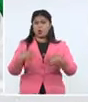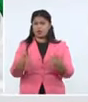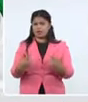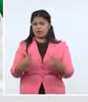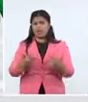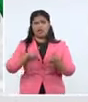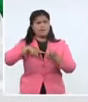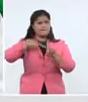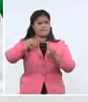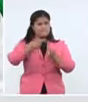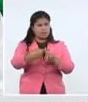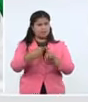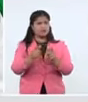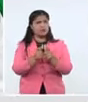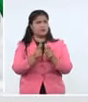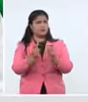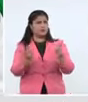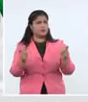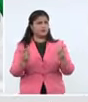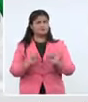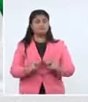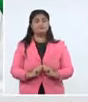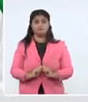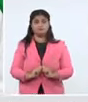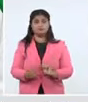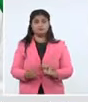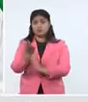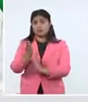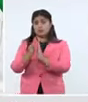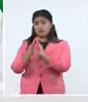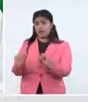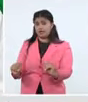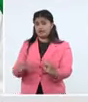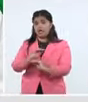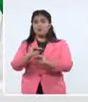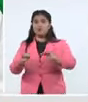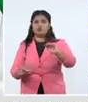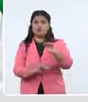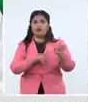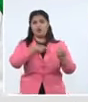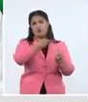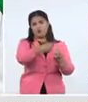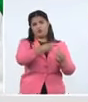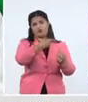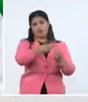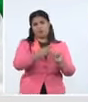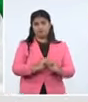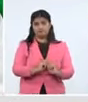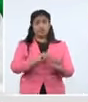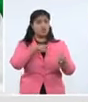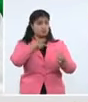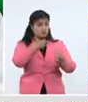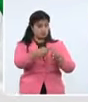el número de altas quedó por debajo del número de personas que se